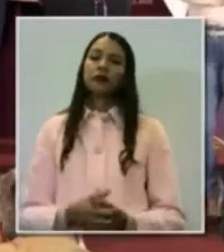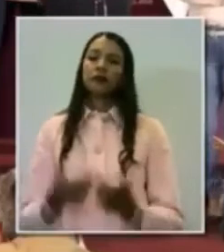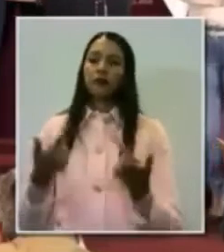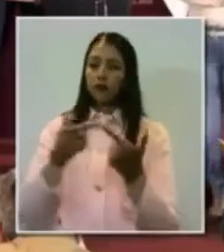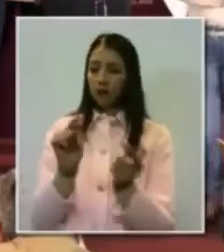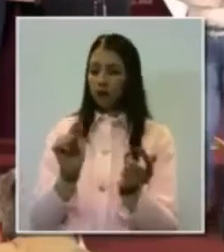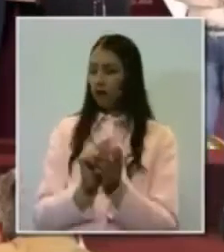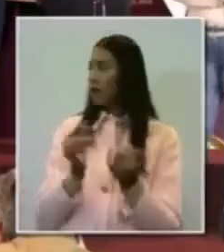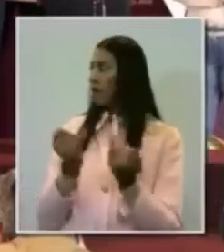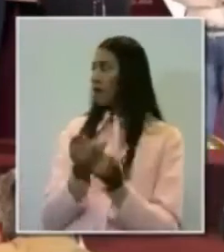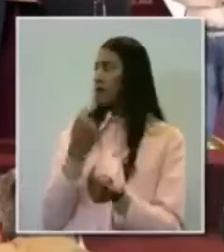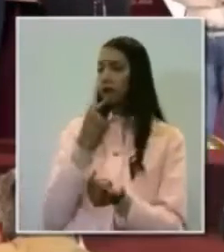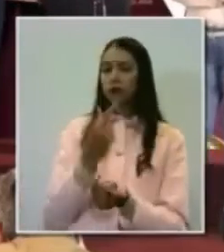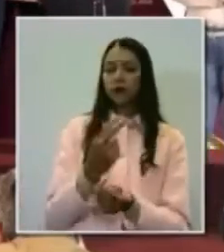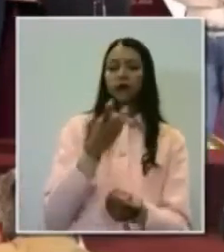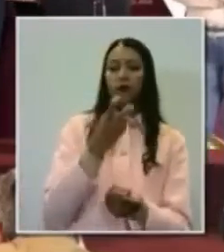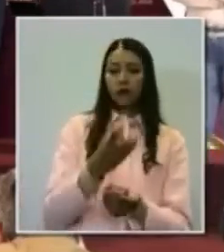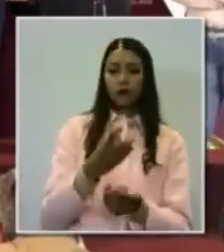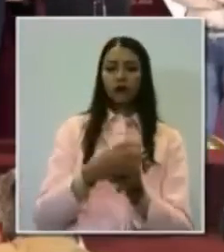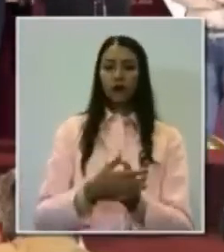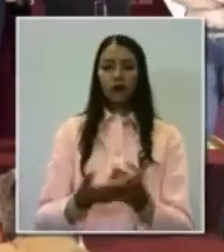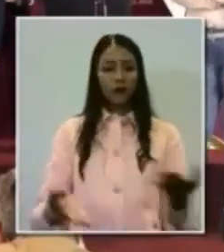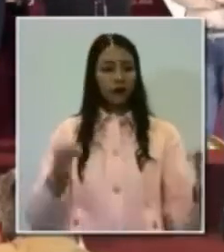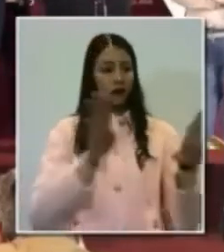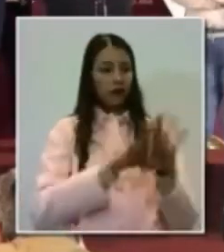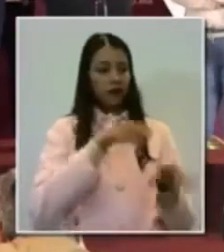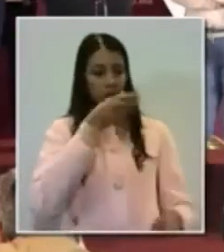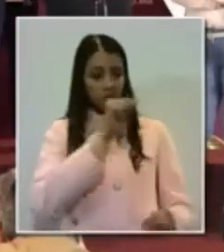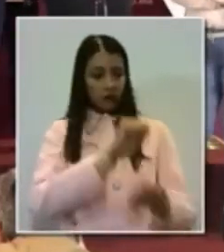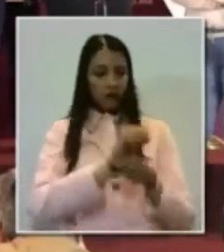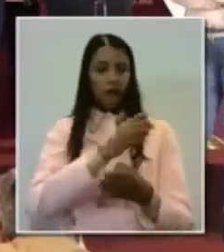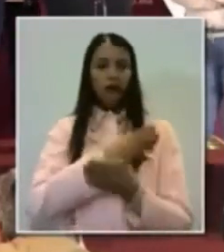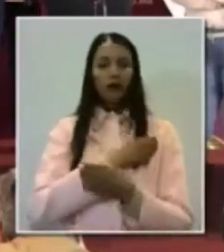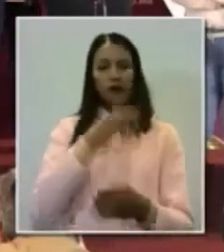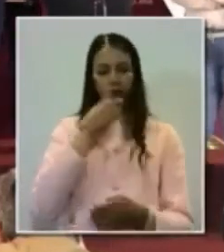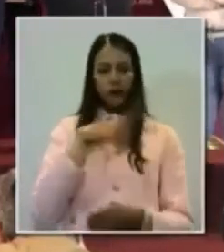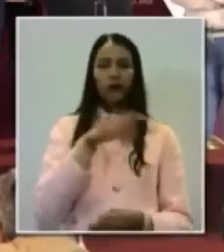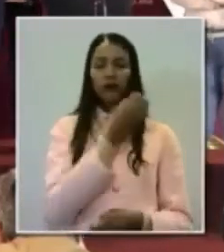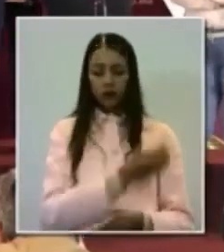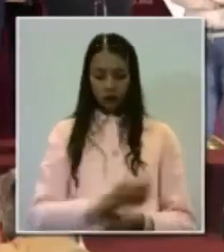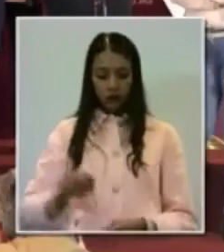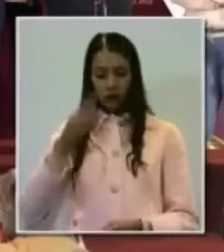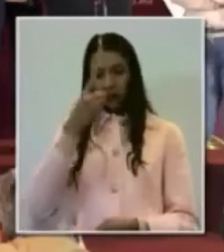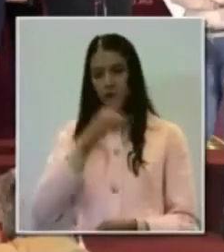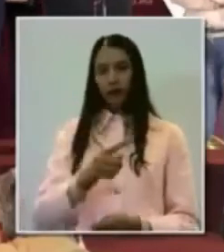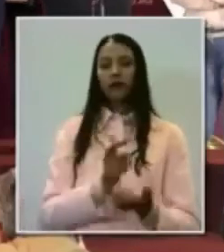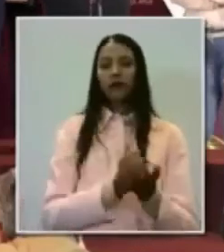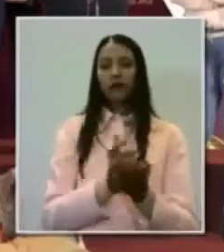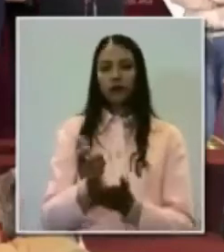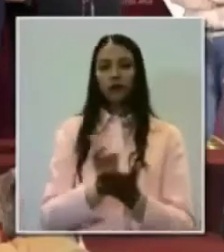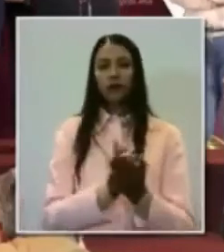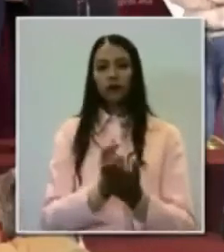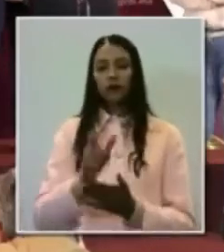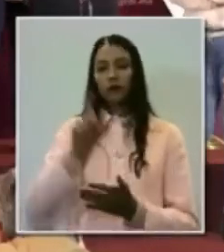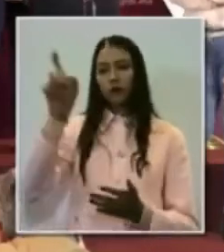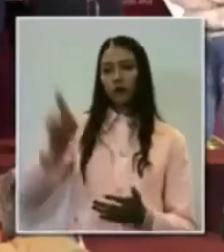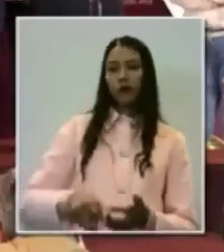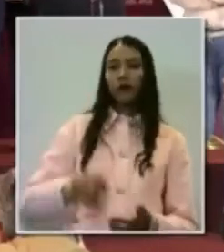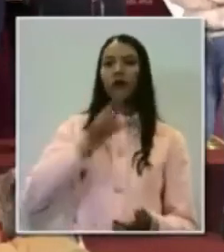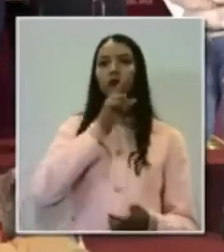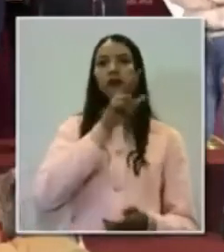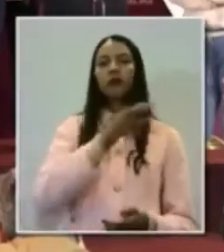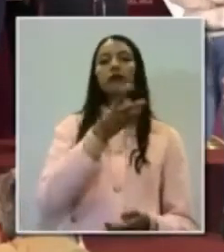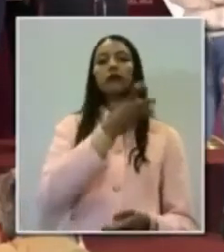también acusan de que esta toma que hay en la Secretaría de Educación es para obligarlos a cobrar por tarjeta, que me responda a